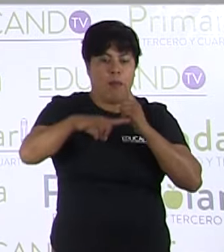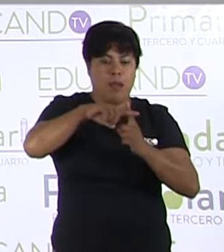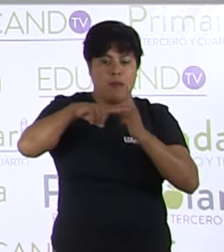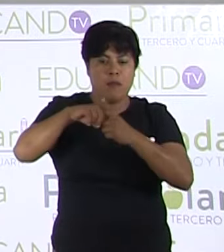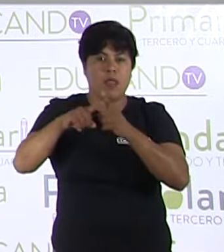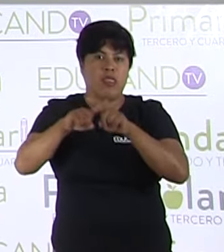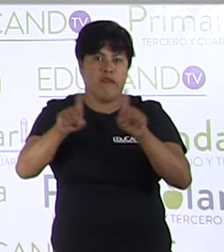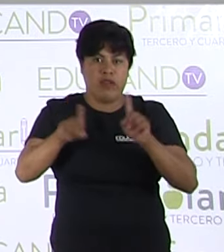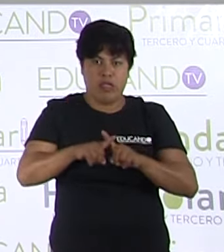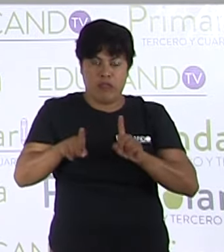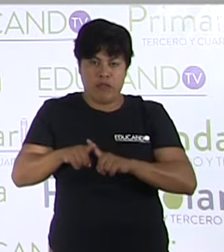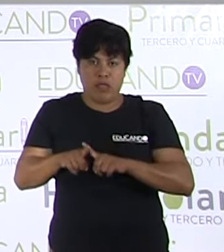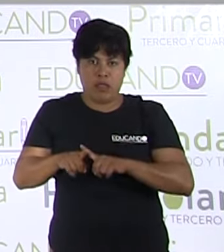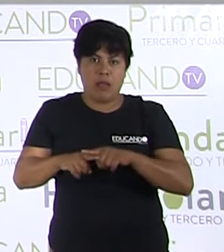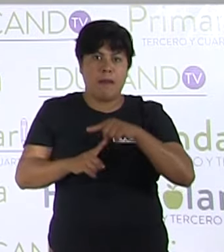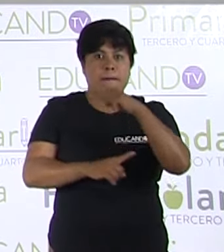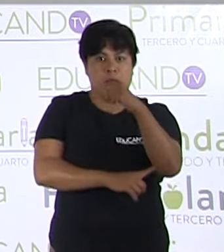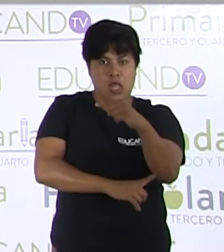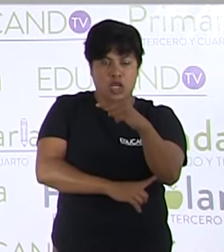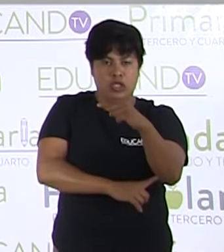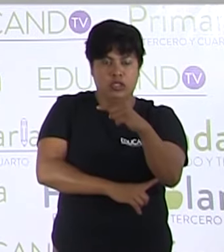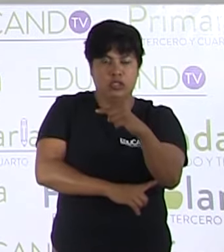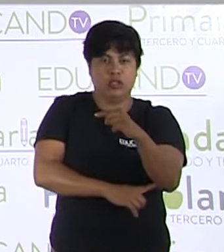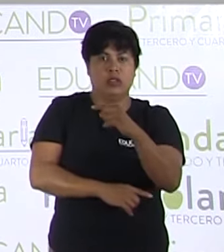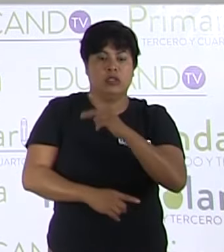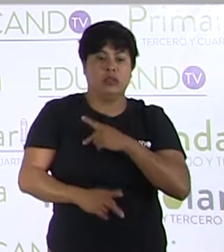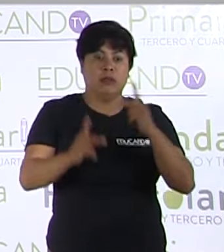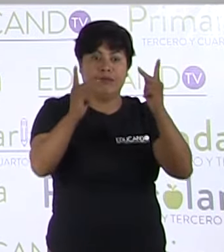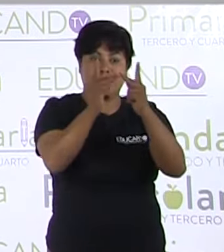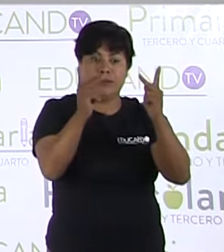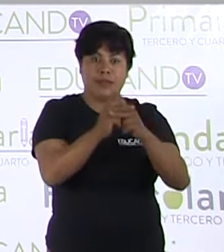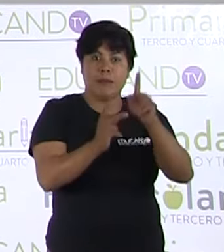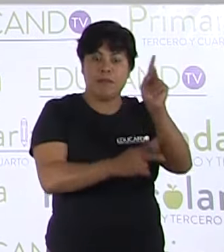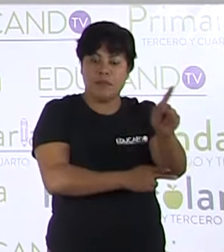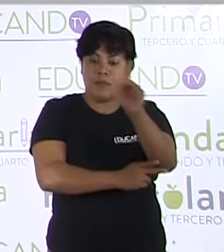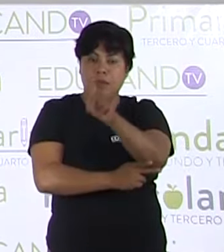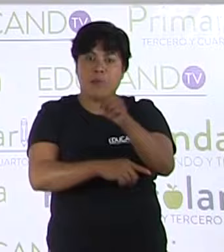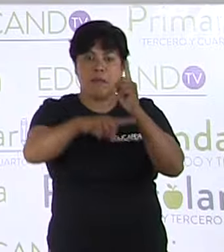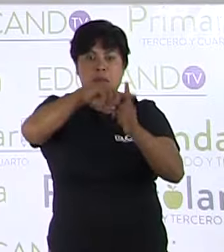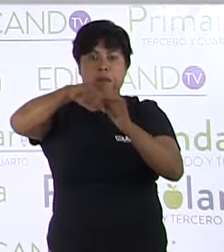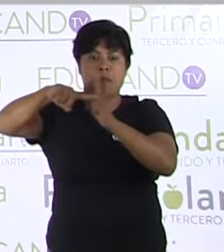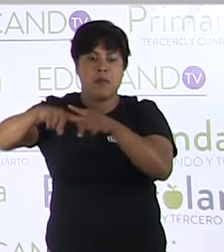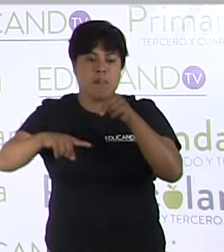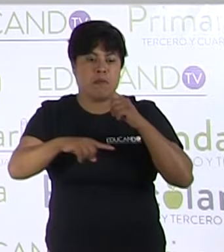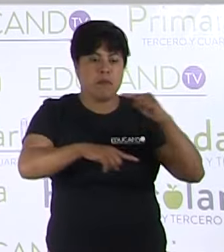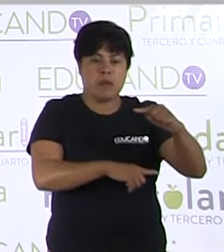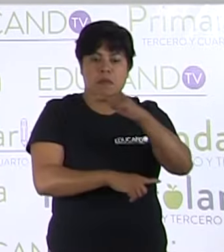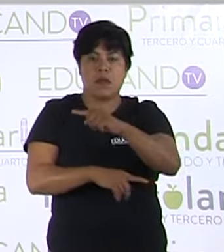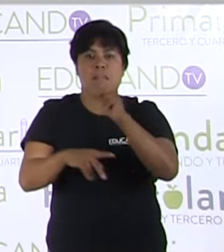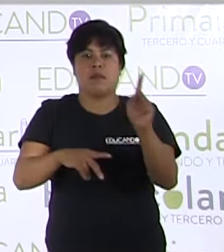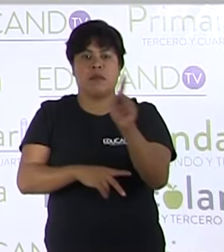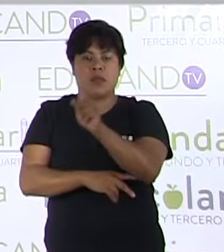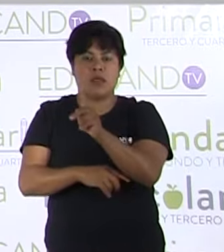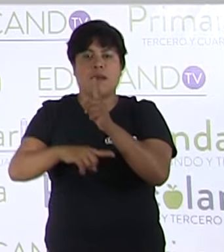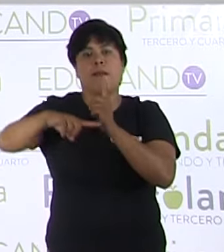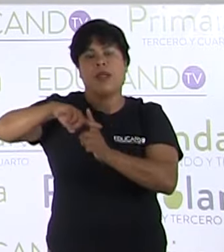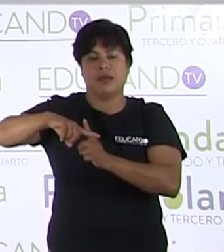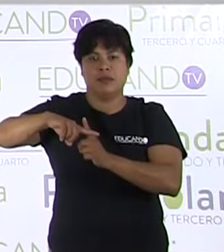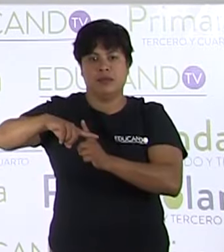signos distintos el resultado es menos Y si multiplico signos iguales el resultado es